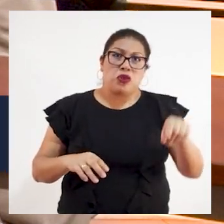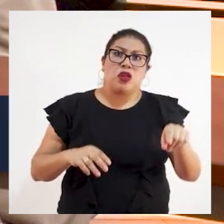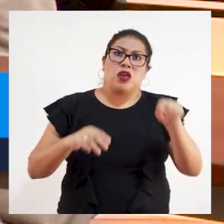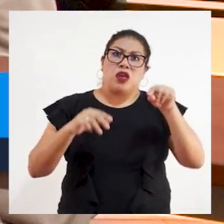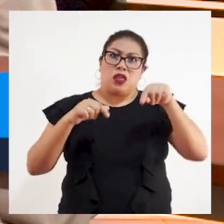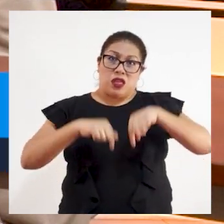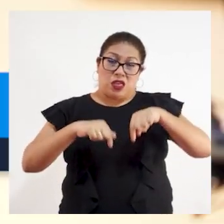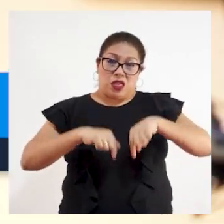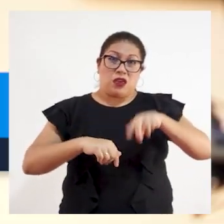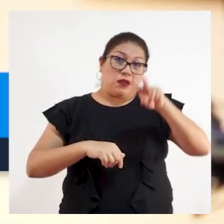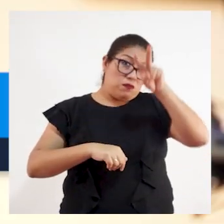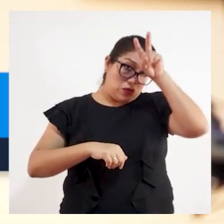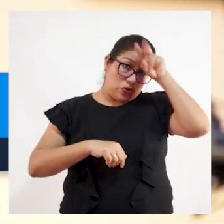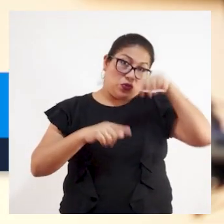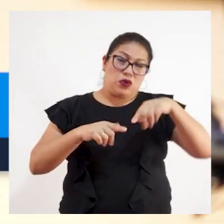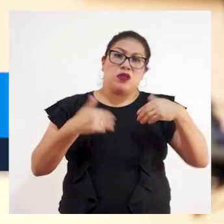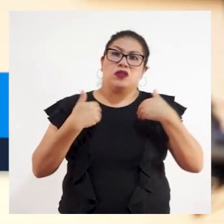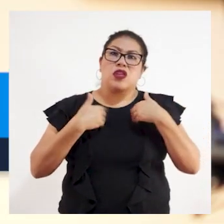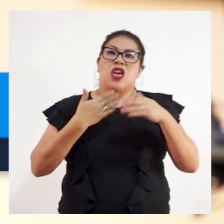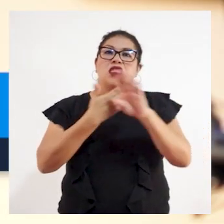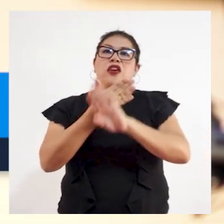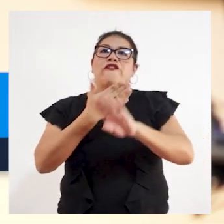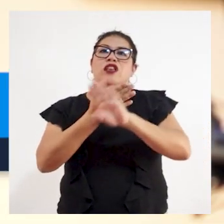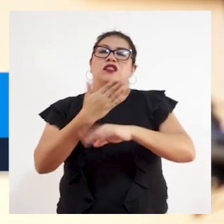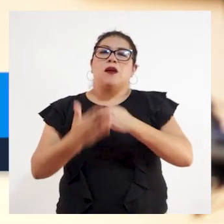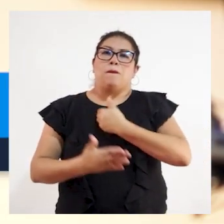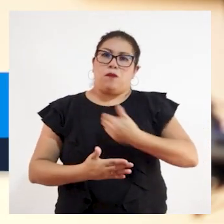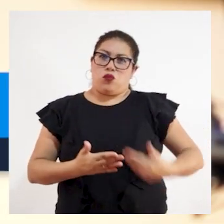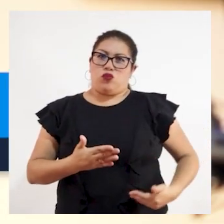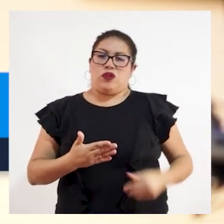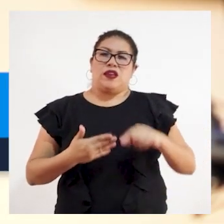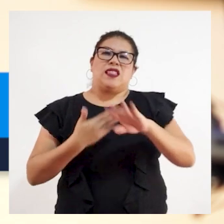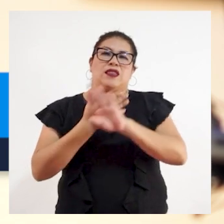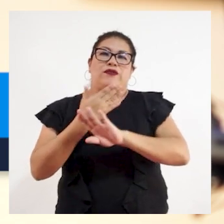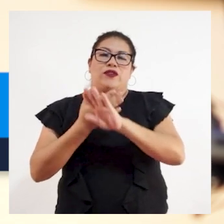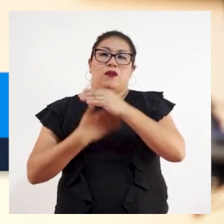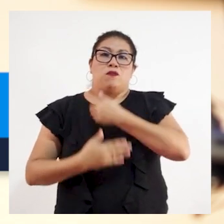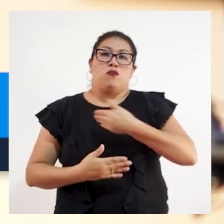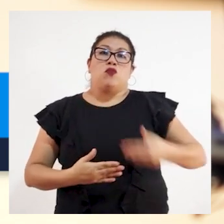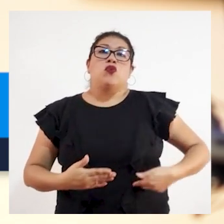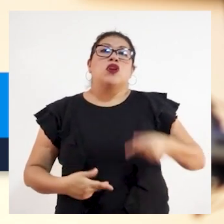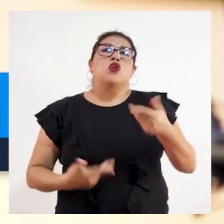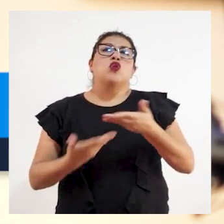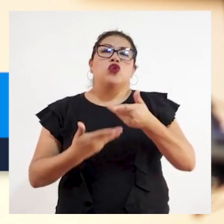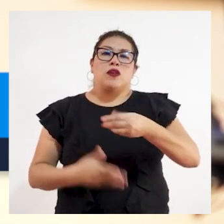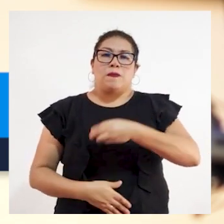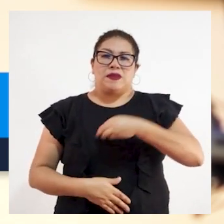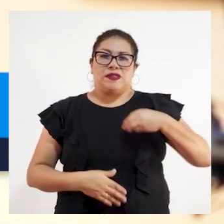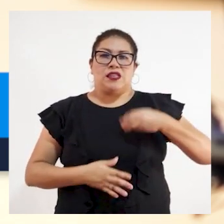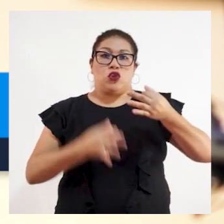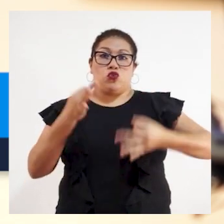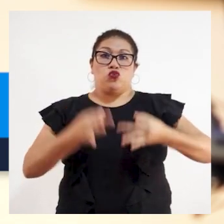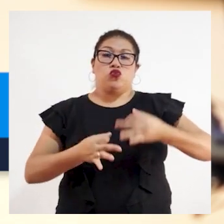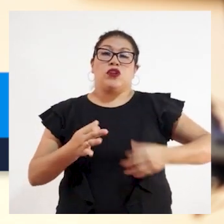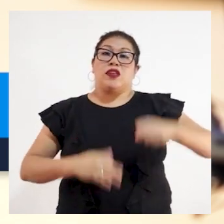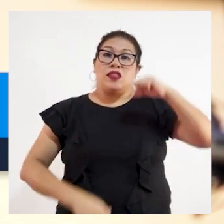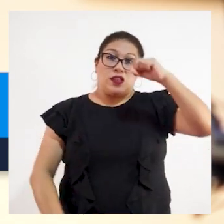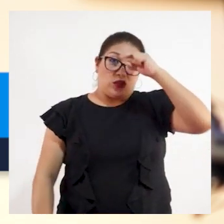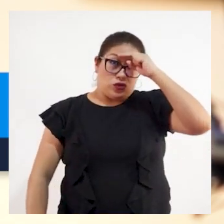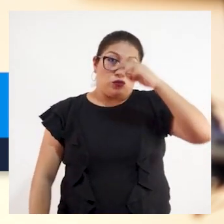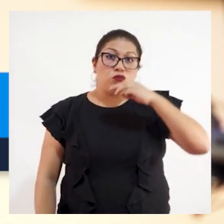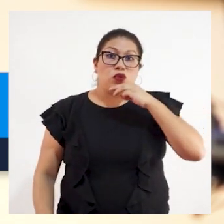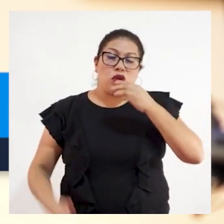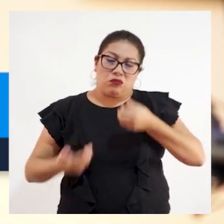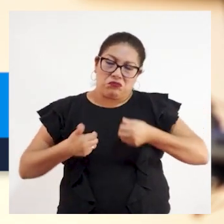en nuestro país con la defensa pública. ¿Sí? La defensa pública del Ministerio de Justicia y Derechos Humanos